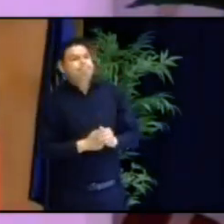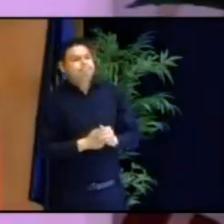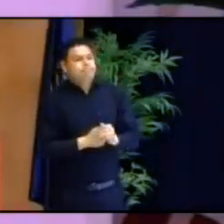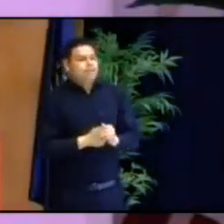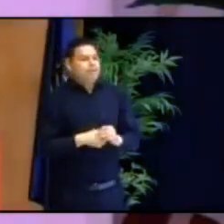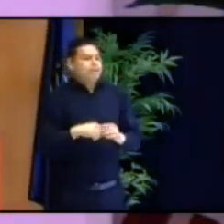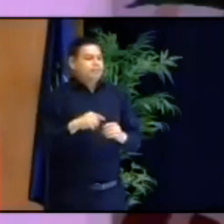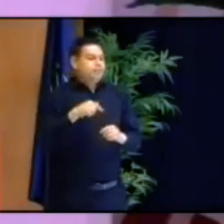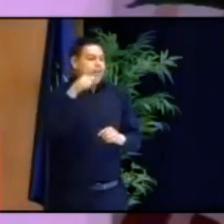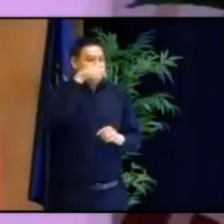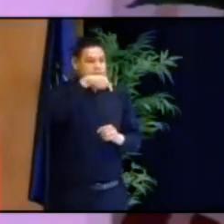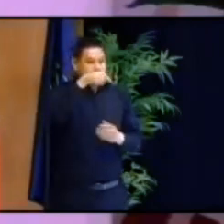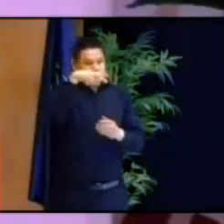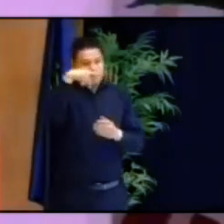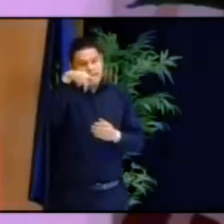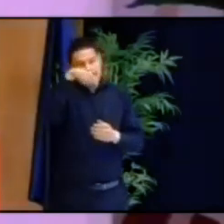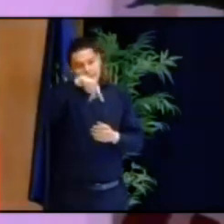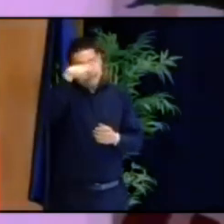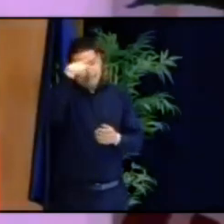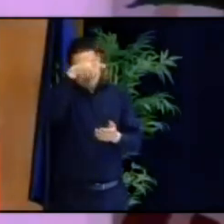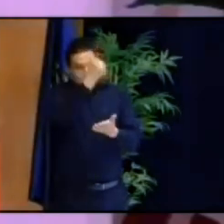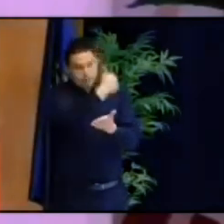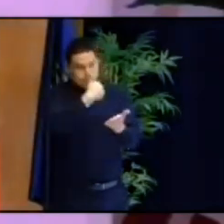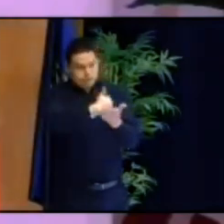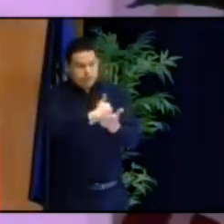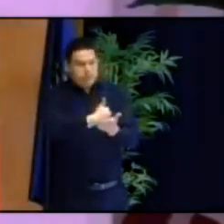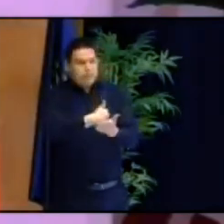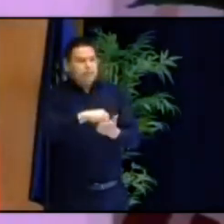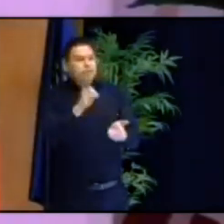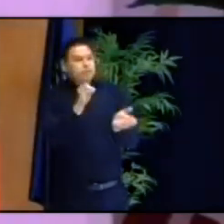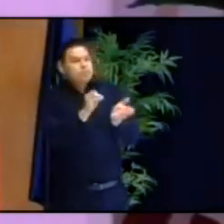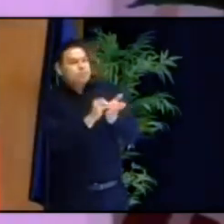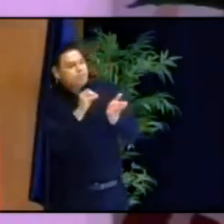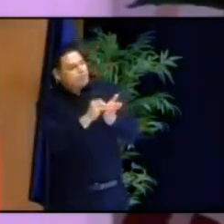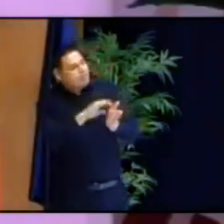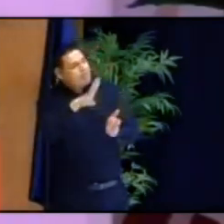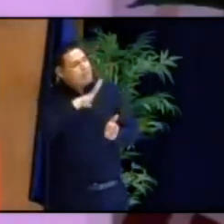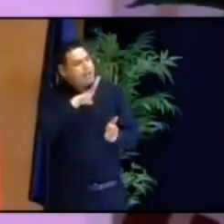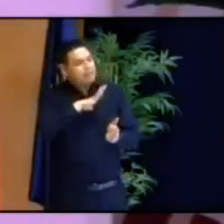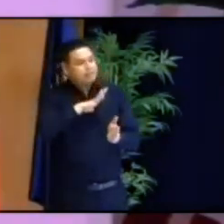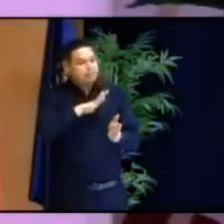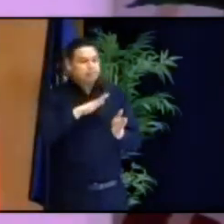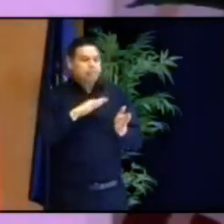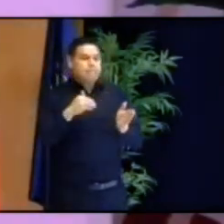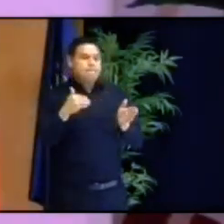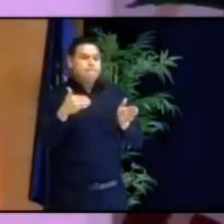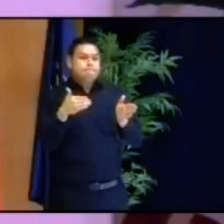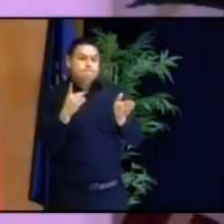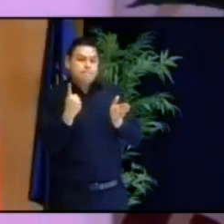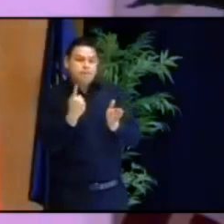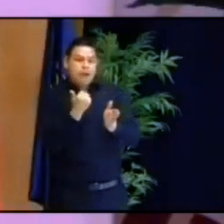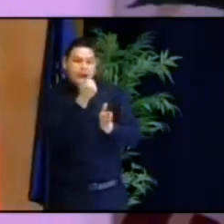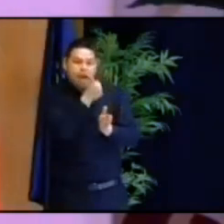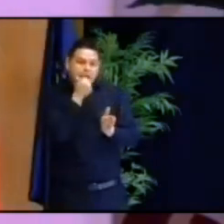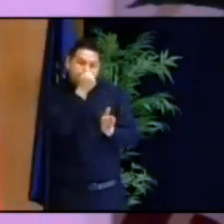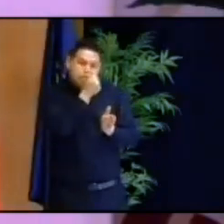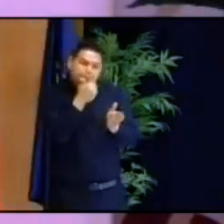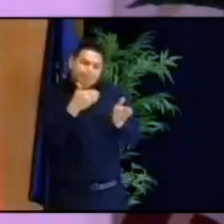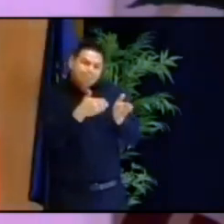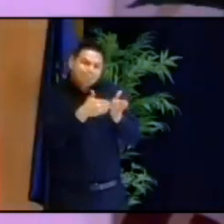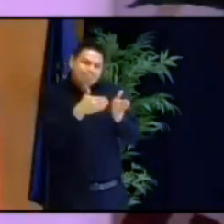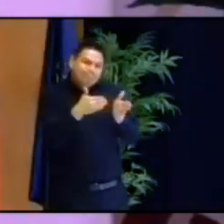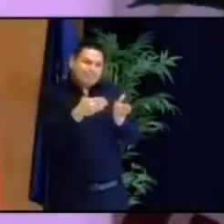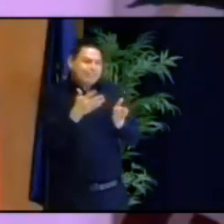zona metropolitana del Valle de México, todavía hay miles de estudiantes que quieren seguir estudiando